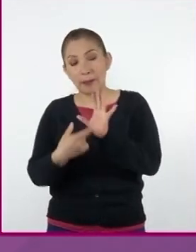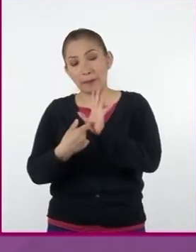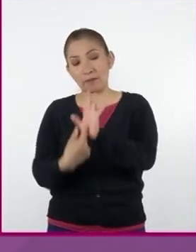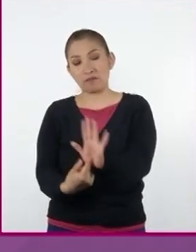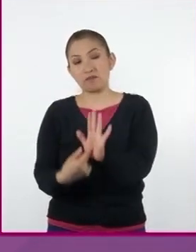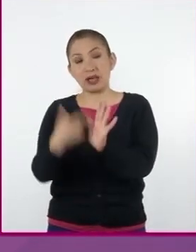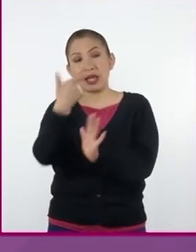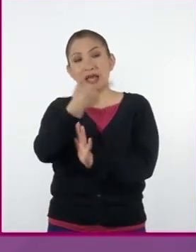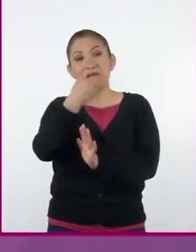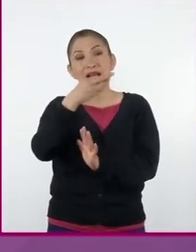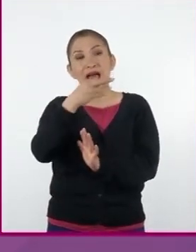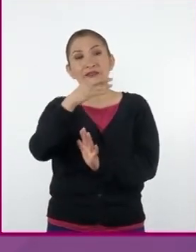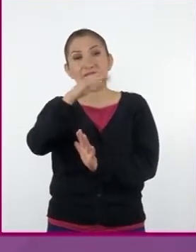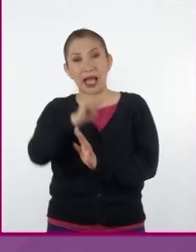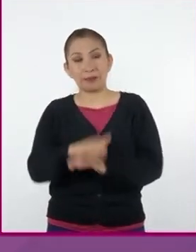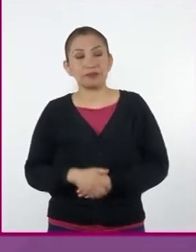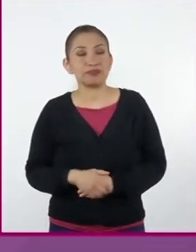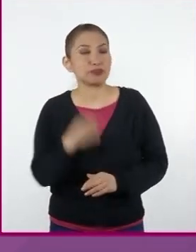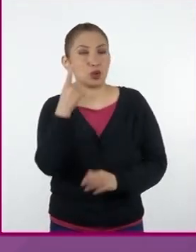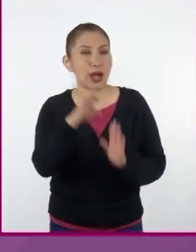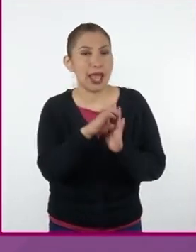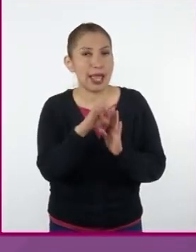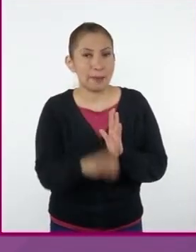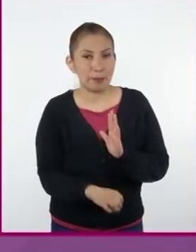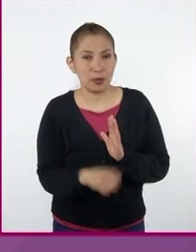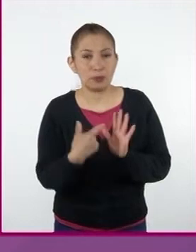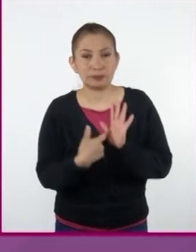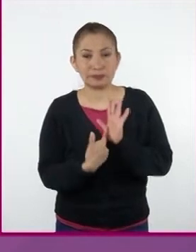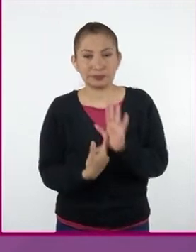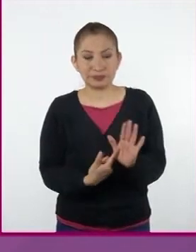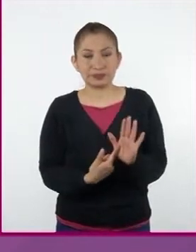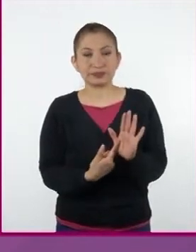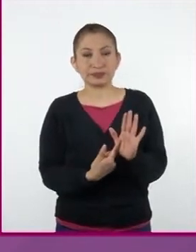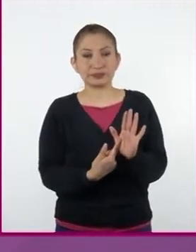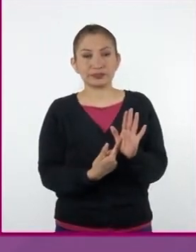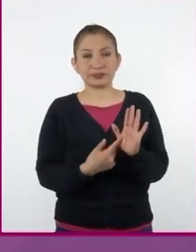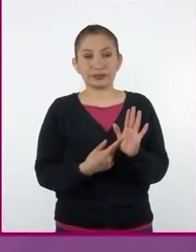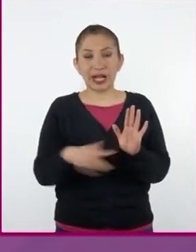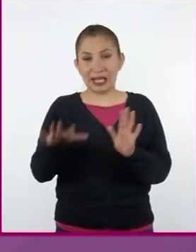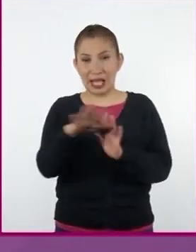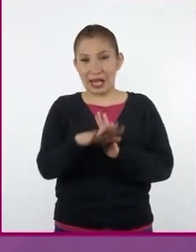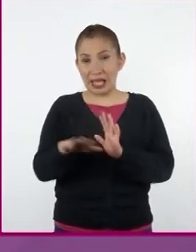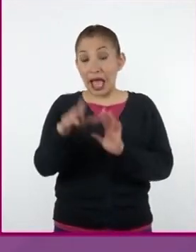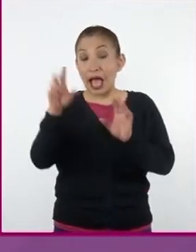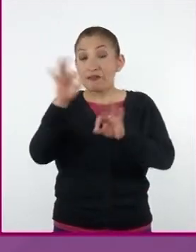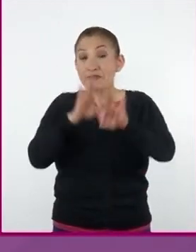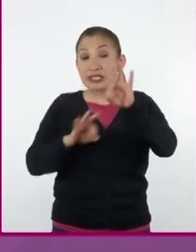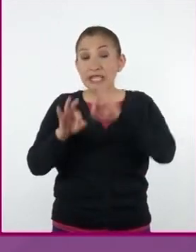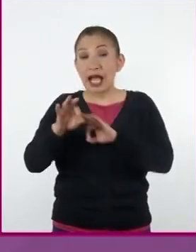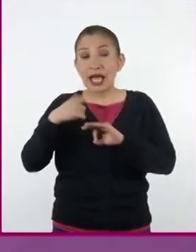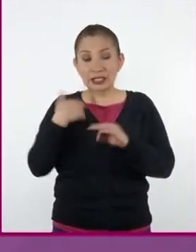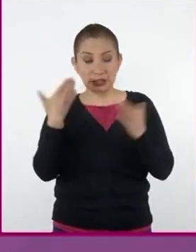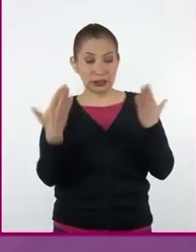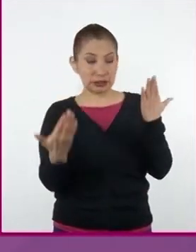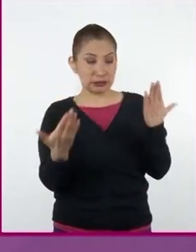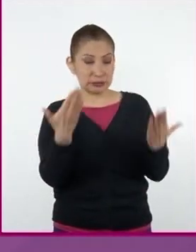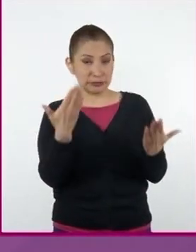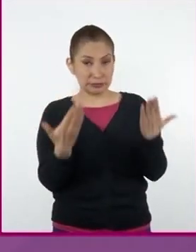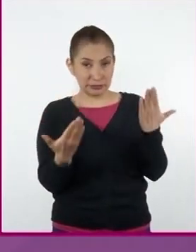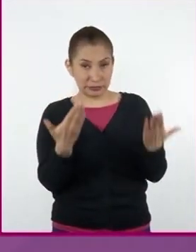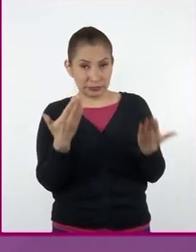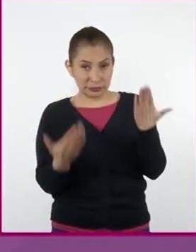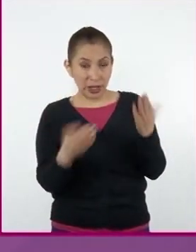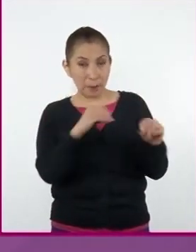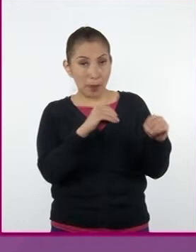una gráfica. Y un ejemplo más que te quiero mostrar en el campo de la física se refiere a la comparación